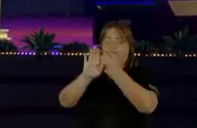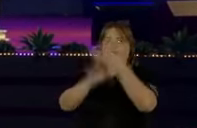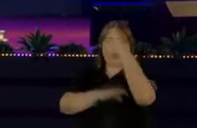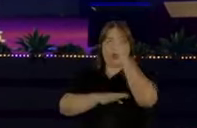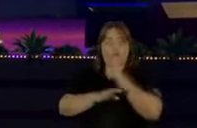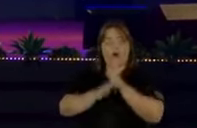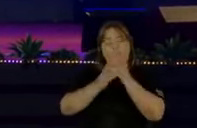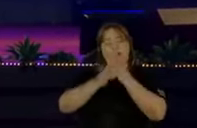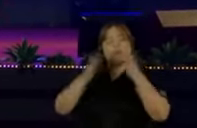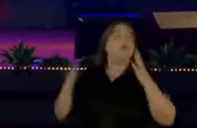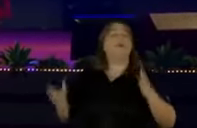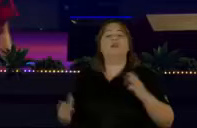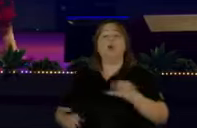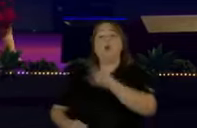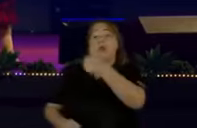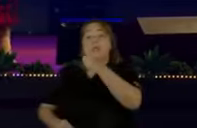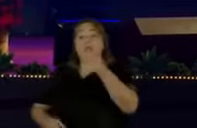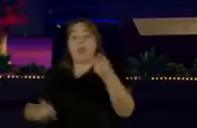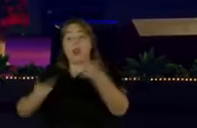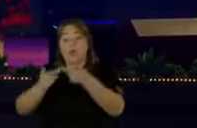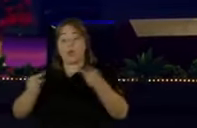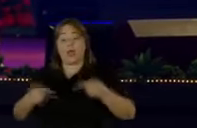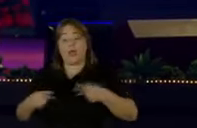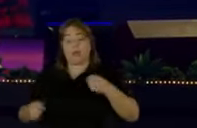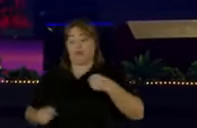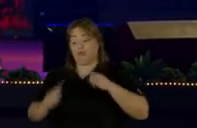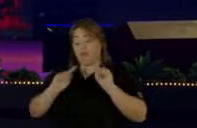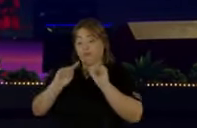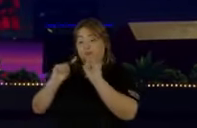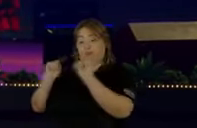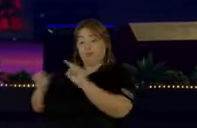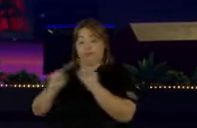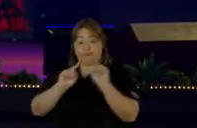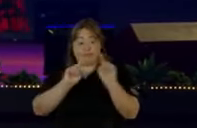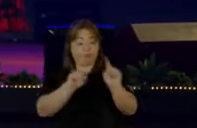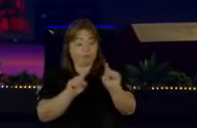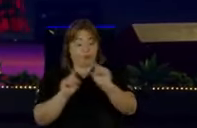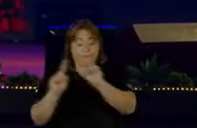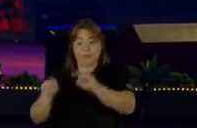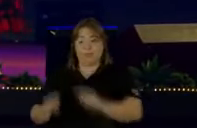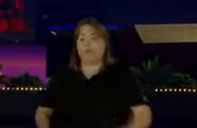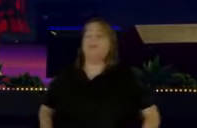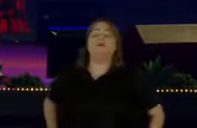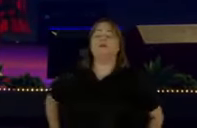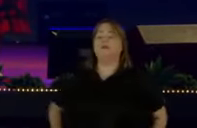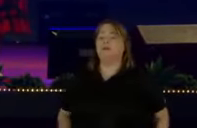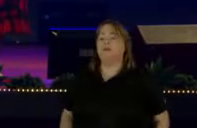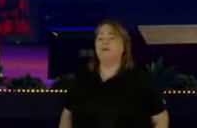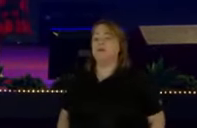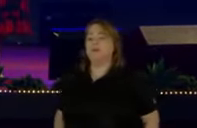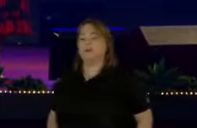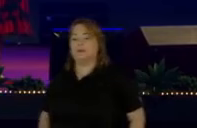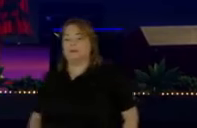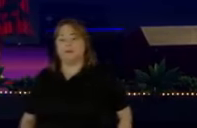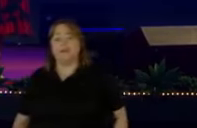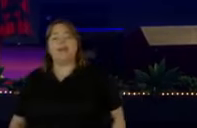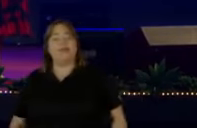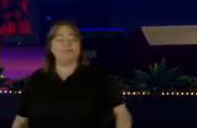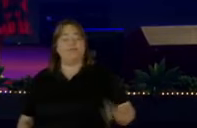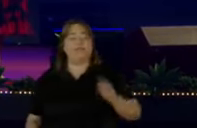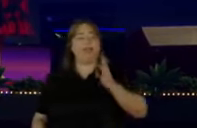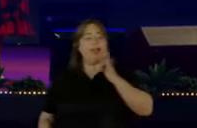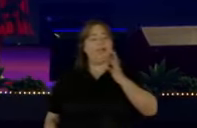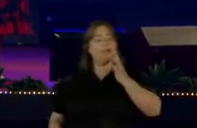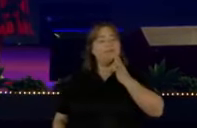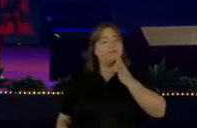Así que donde quiera que usted vaya, siembre la semillita para que el mundo conozca al